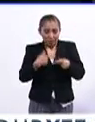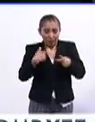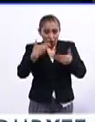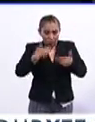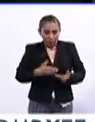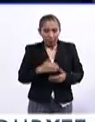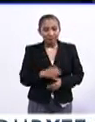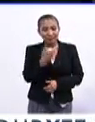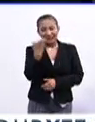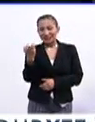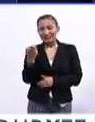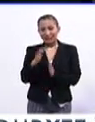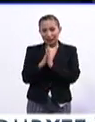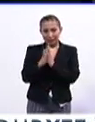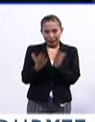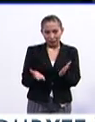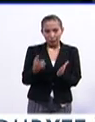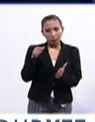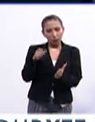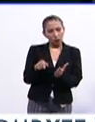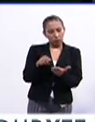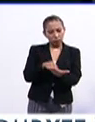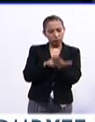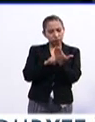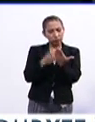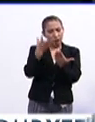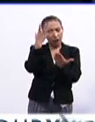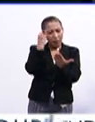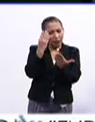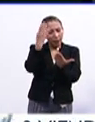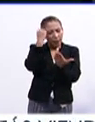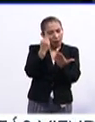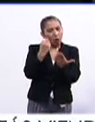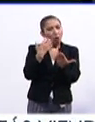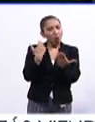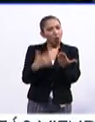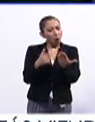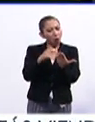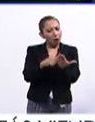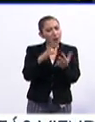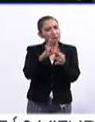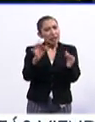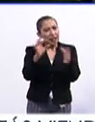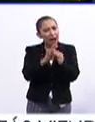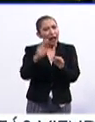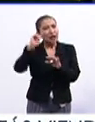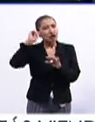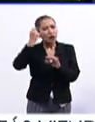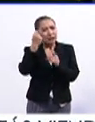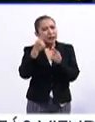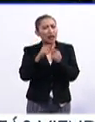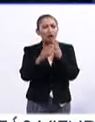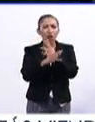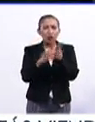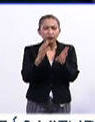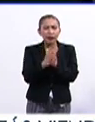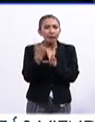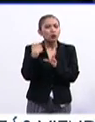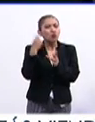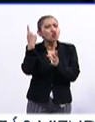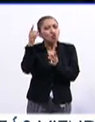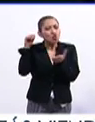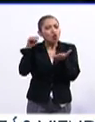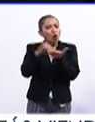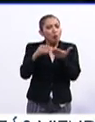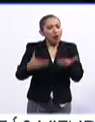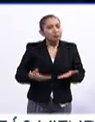es un libro que además de dar conocimientos de transmitir conocimientos y explicar teorías y demás creo que tiene un componente